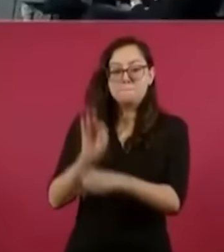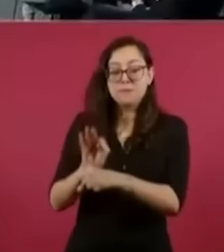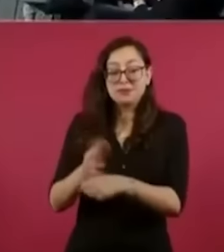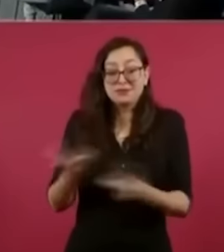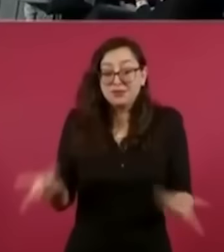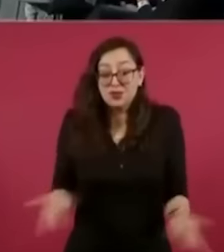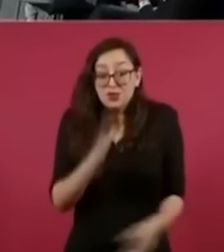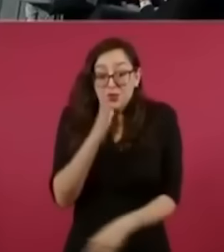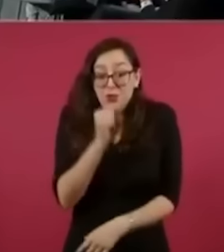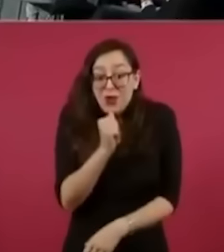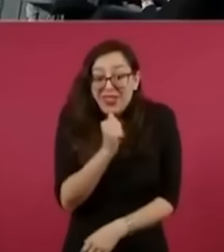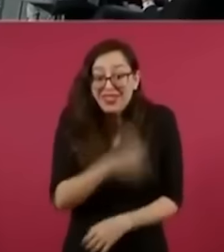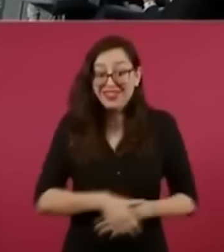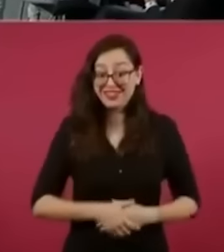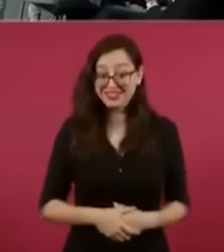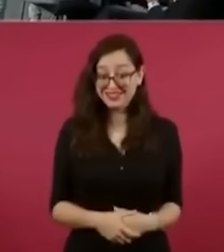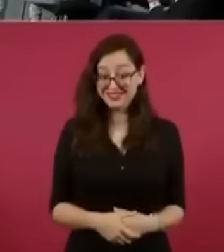no les